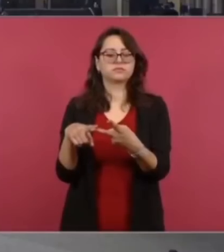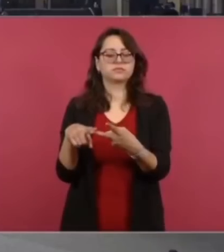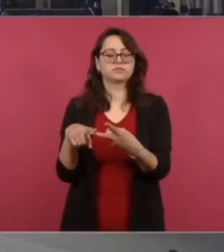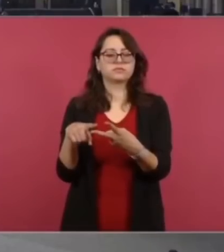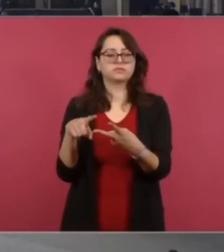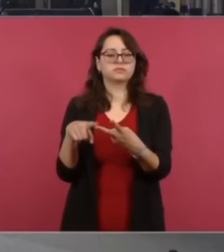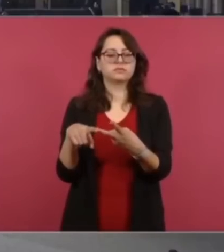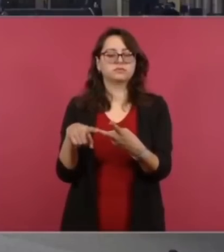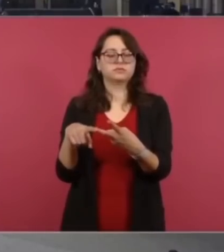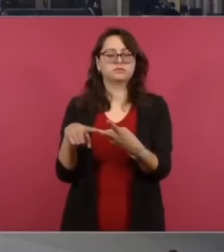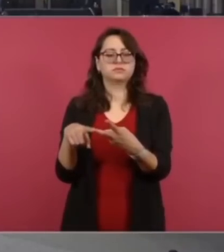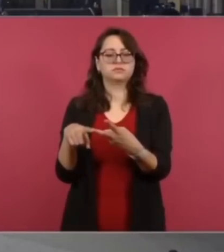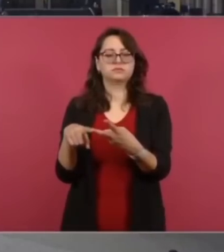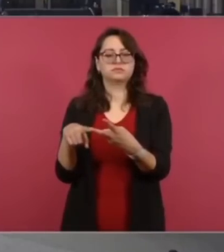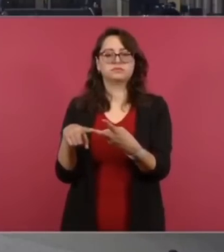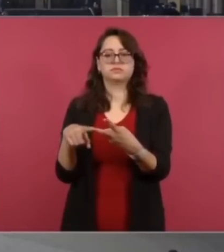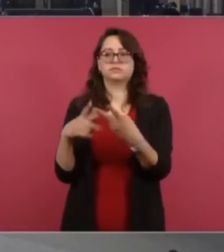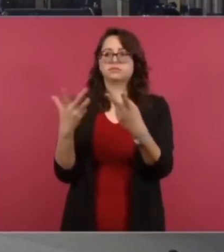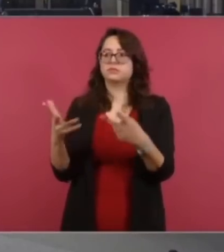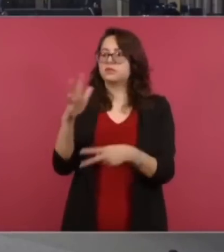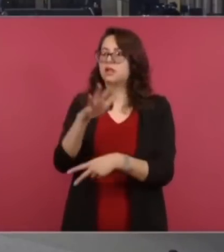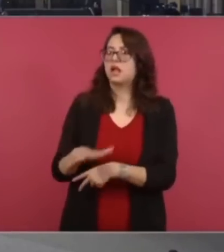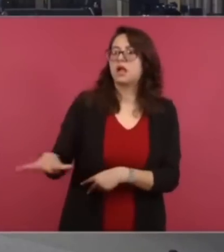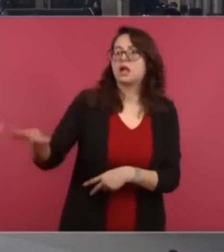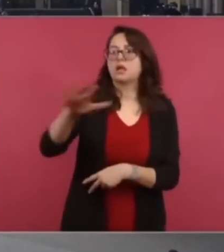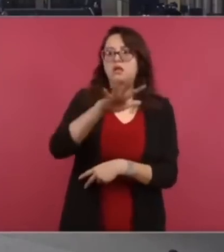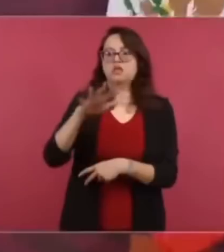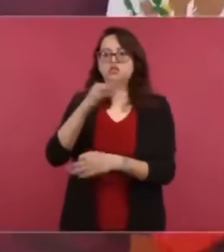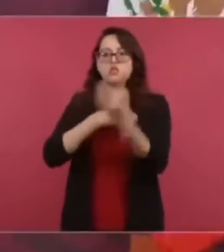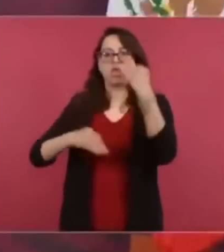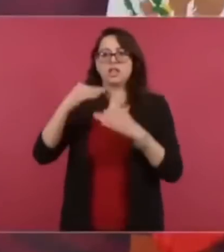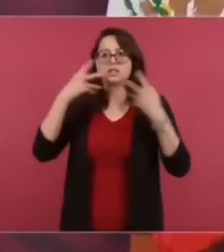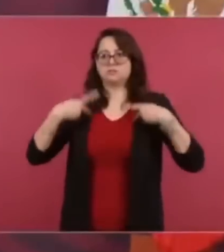se garantizara el estado de bienestar en México